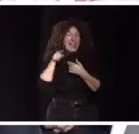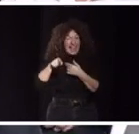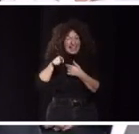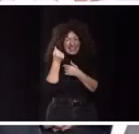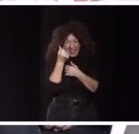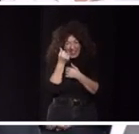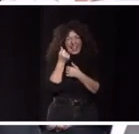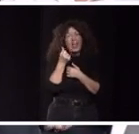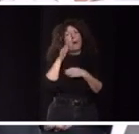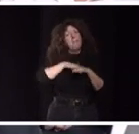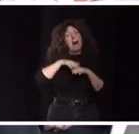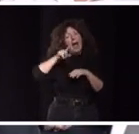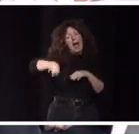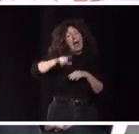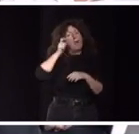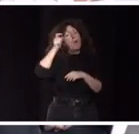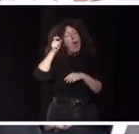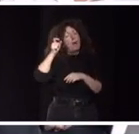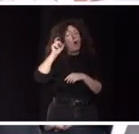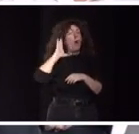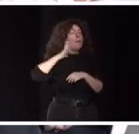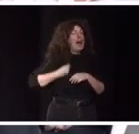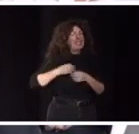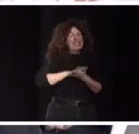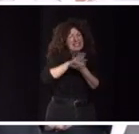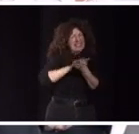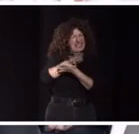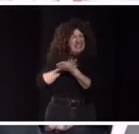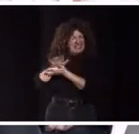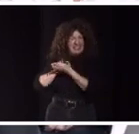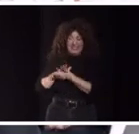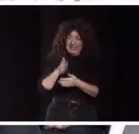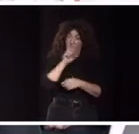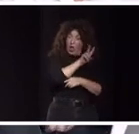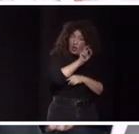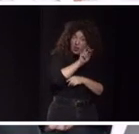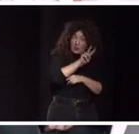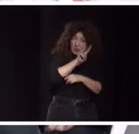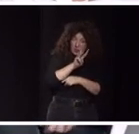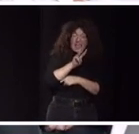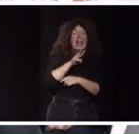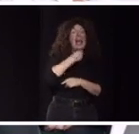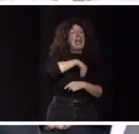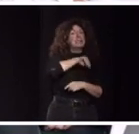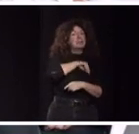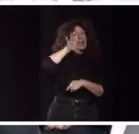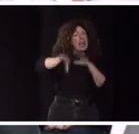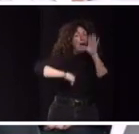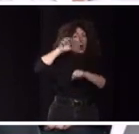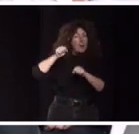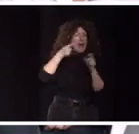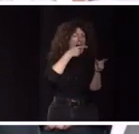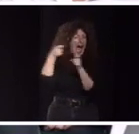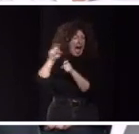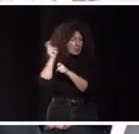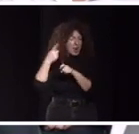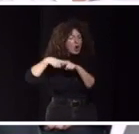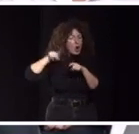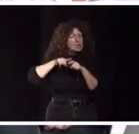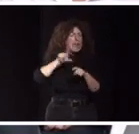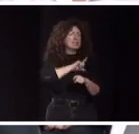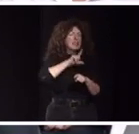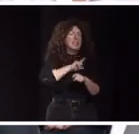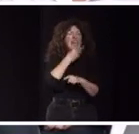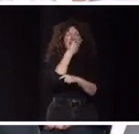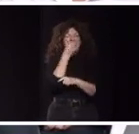para el exterminio del pueblo palestino. Solo en el año 2023 España ha comprado armamento y material militar a Israel